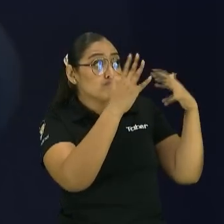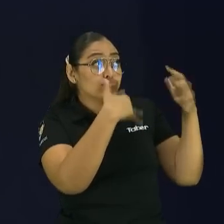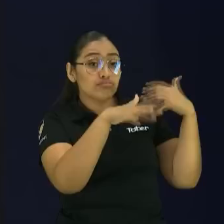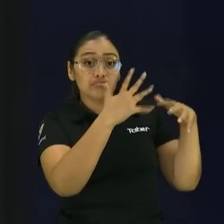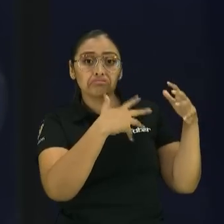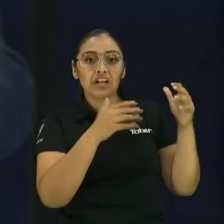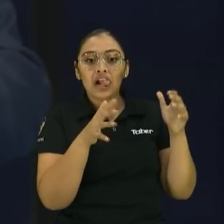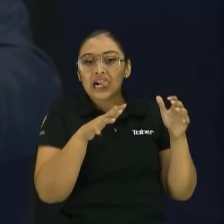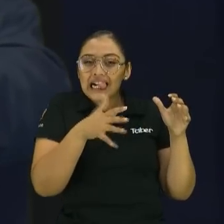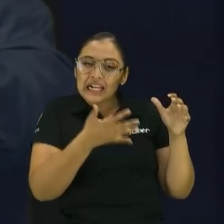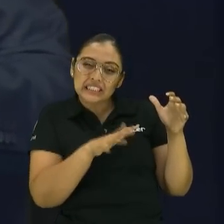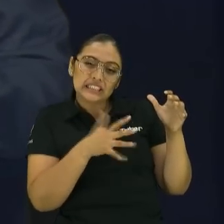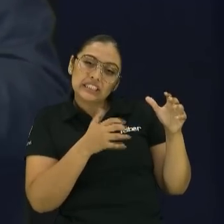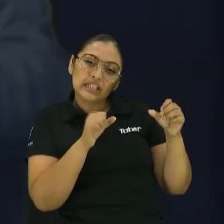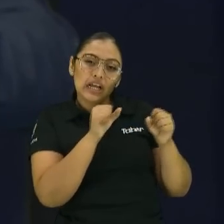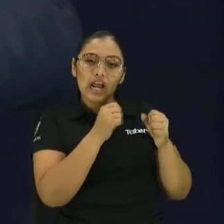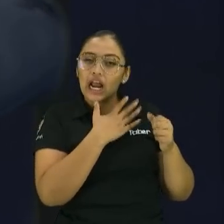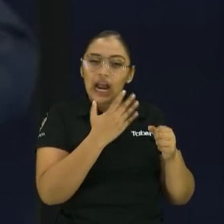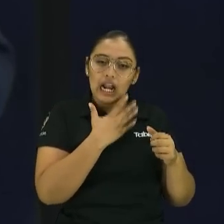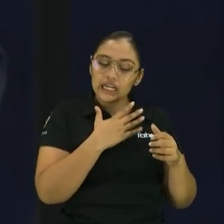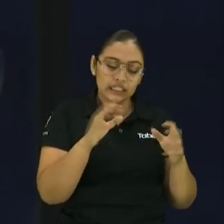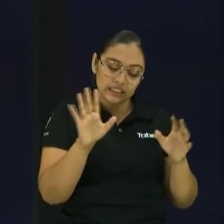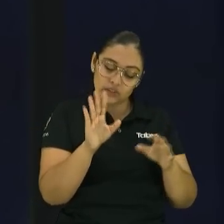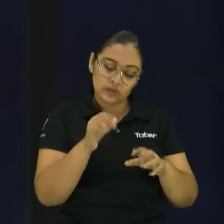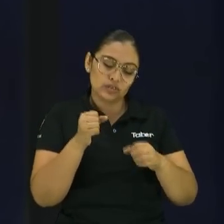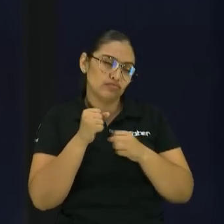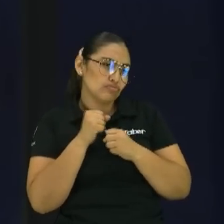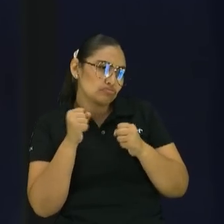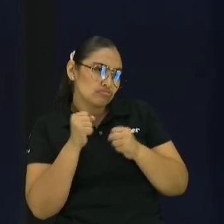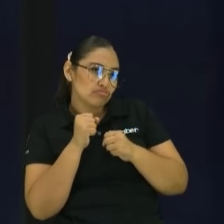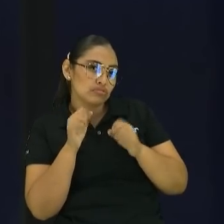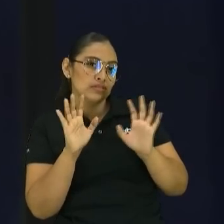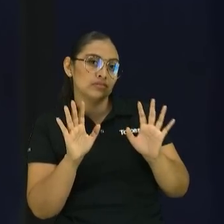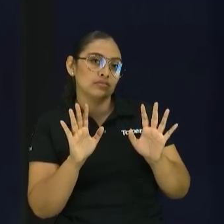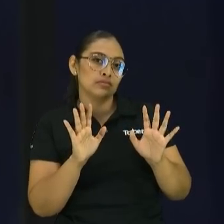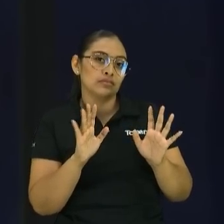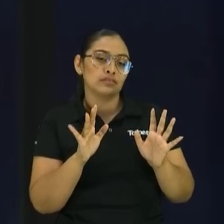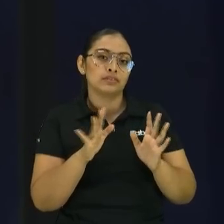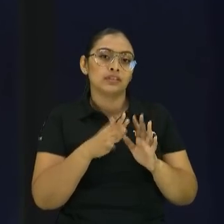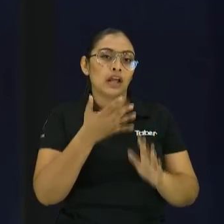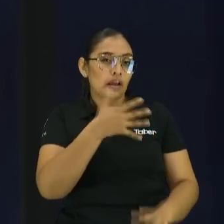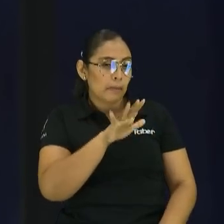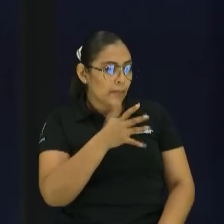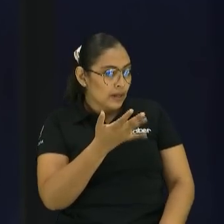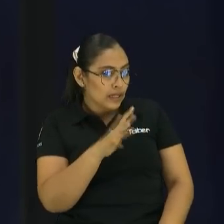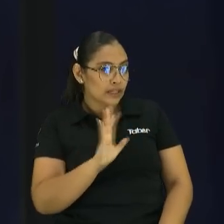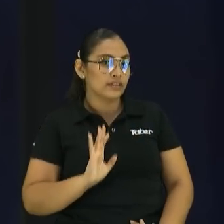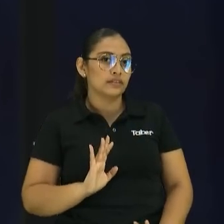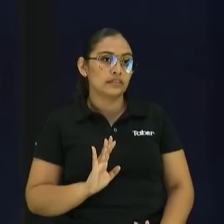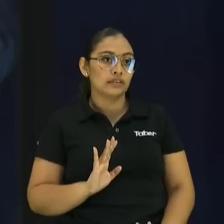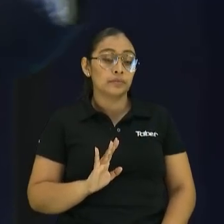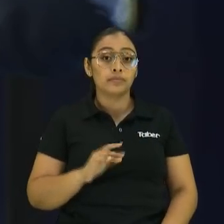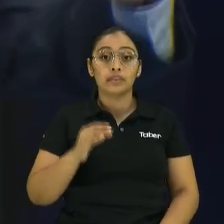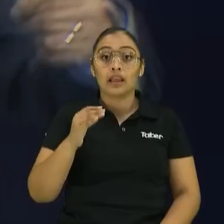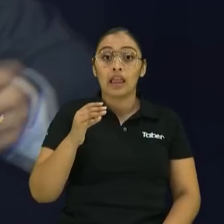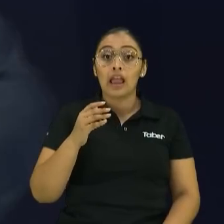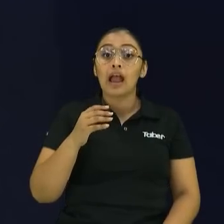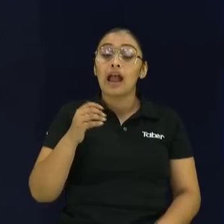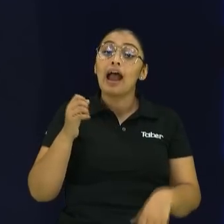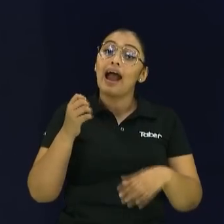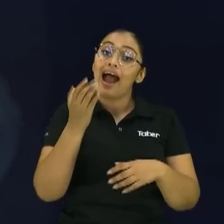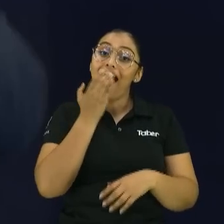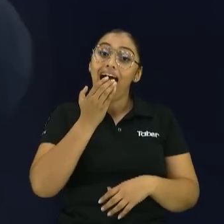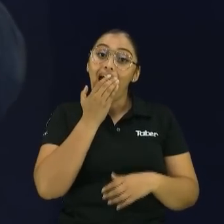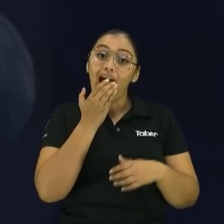el agua tibia no sirve para mucho el agua fría sirve para quemar